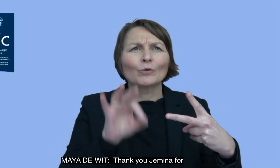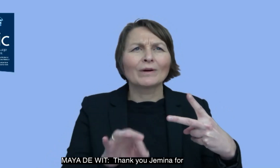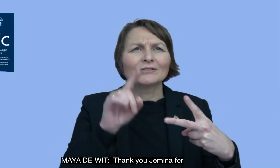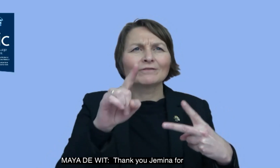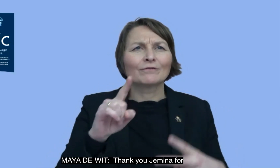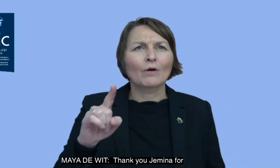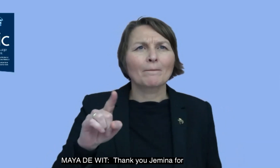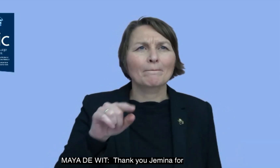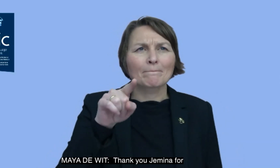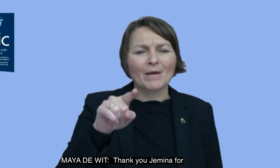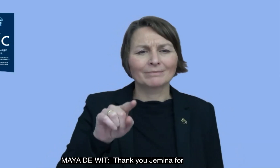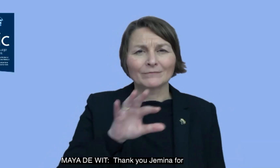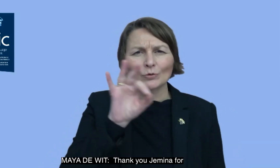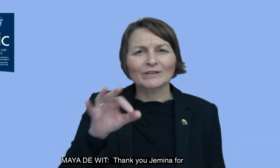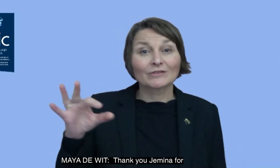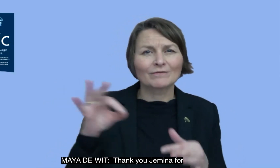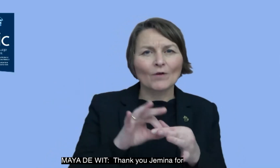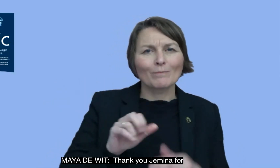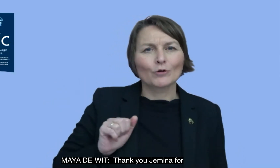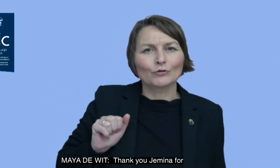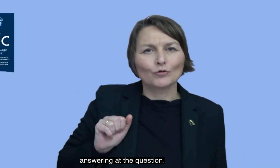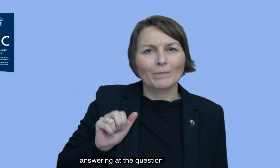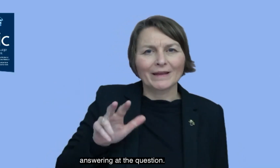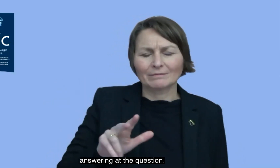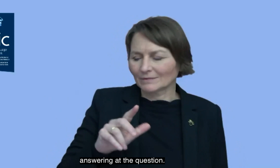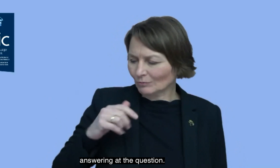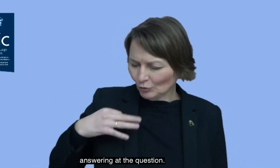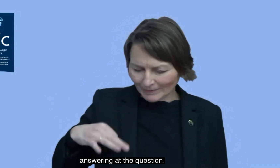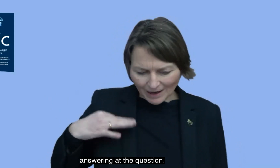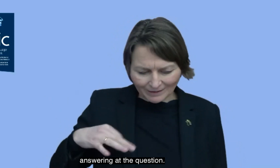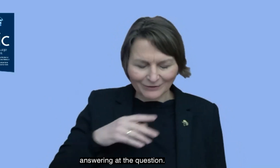Gracias, Jemina, por responder tu pregunta.